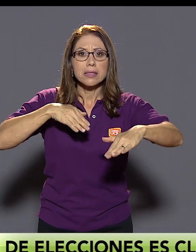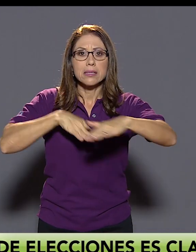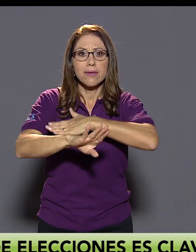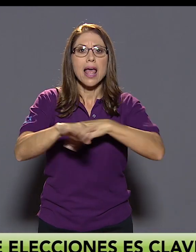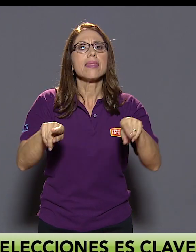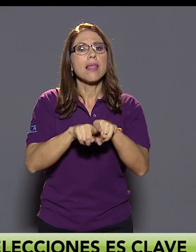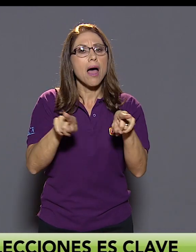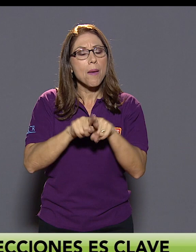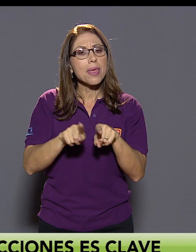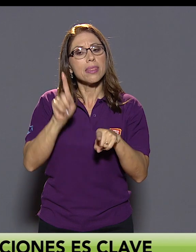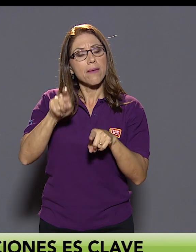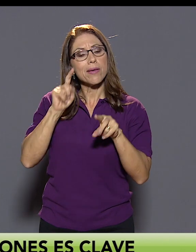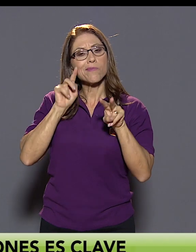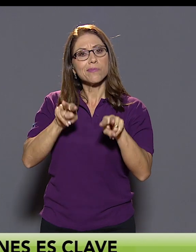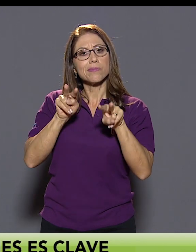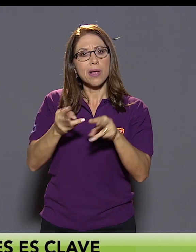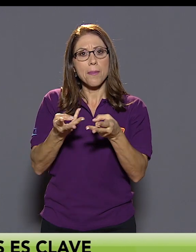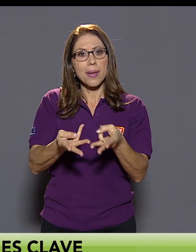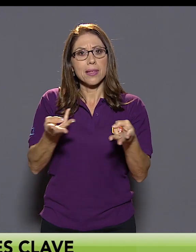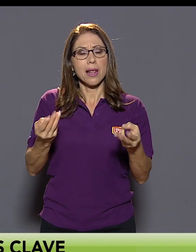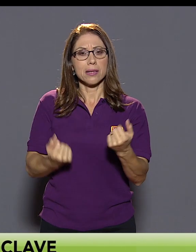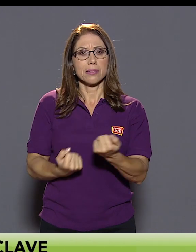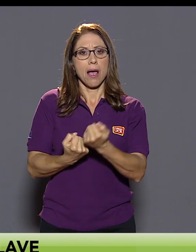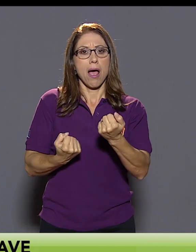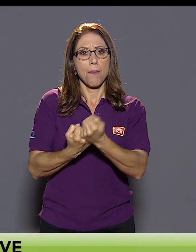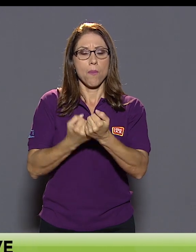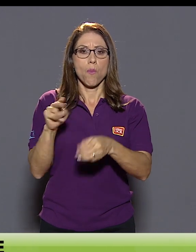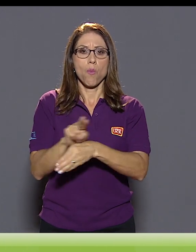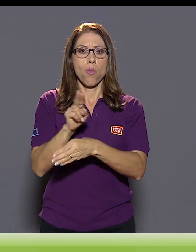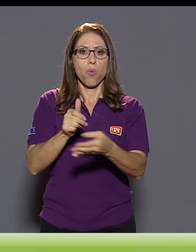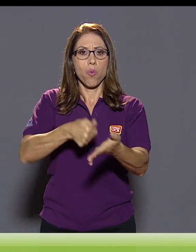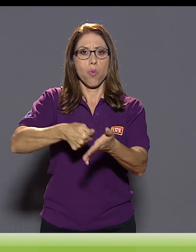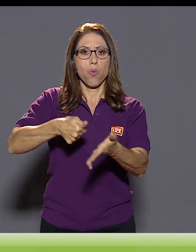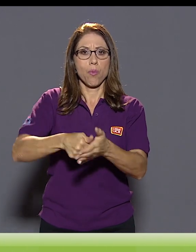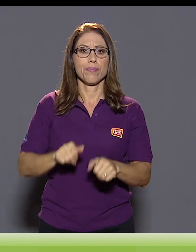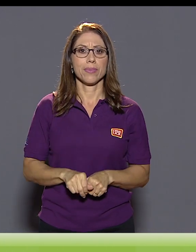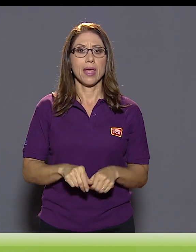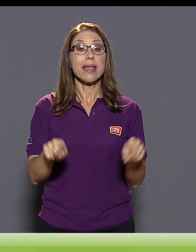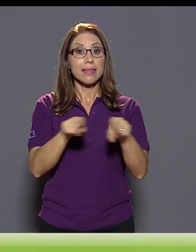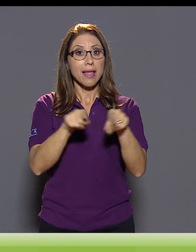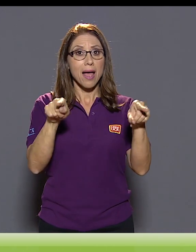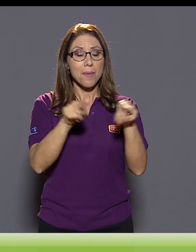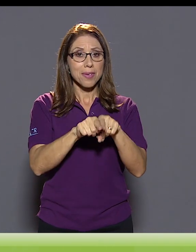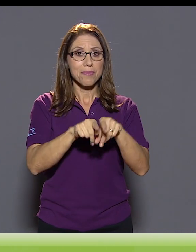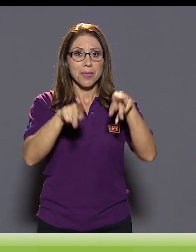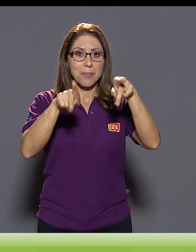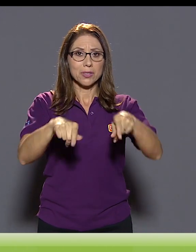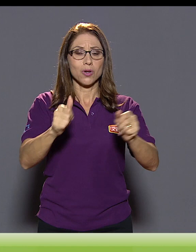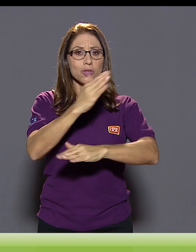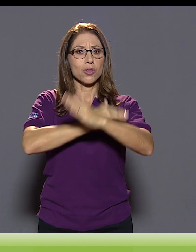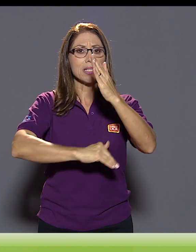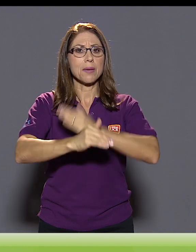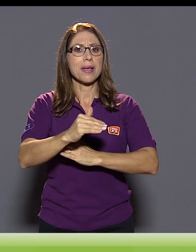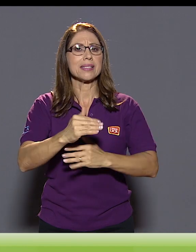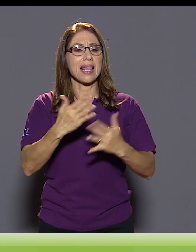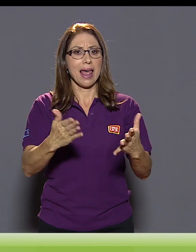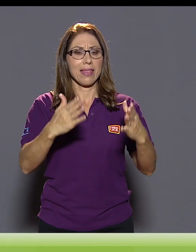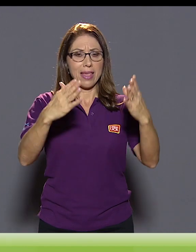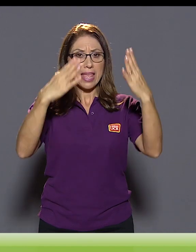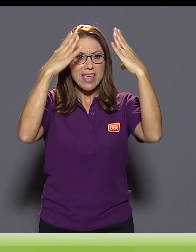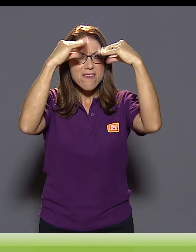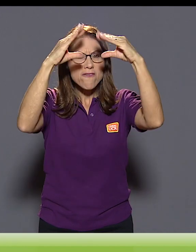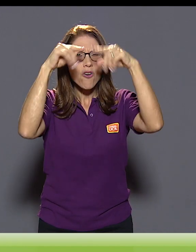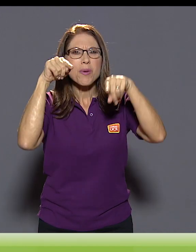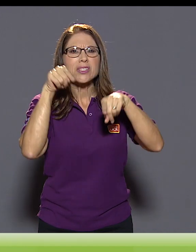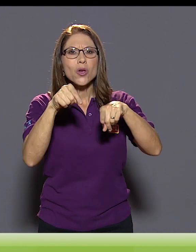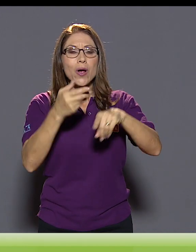los materiales de apoyo utilizados durante las elecciones, además de la información que reciben las personas con discapacidad